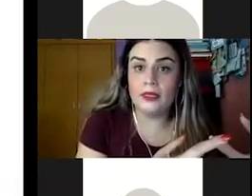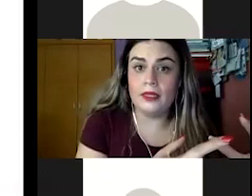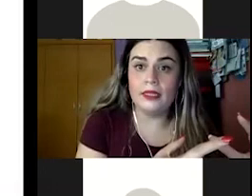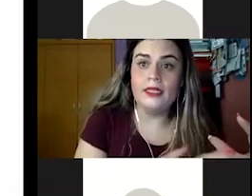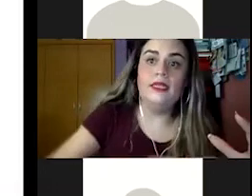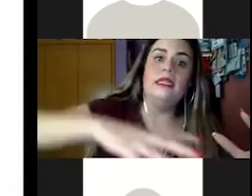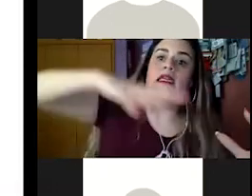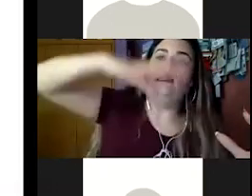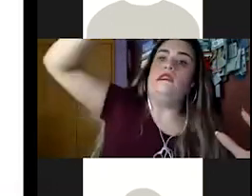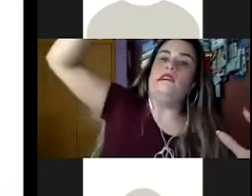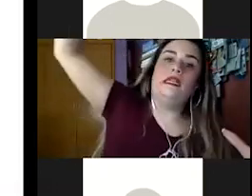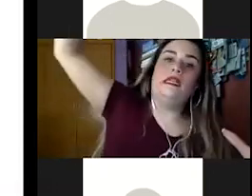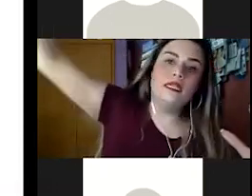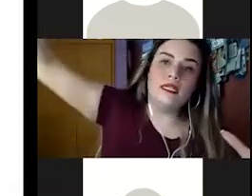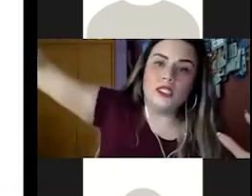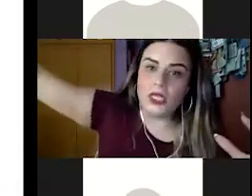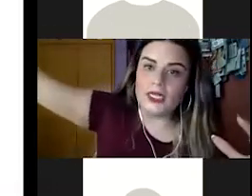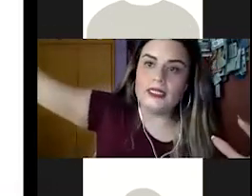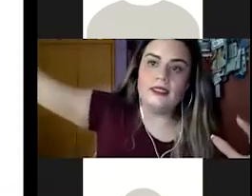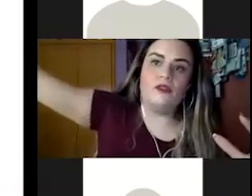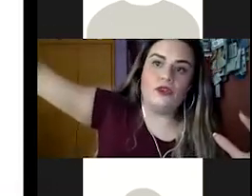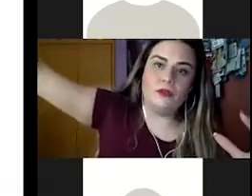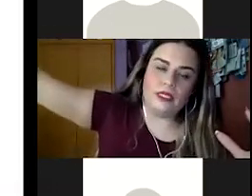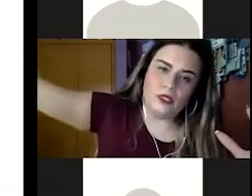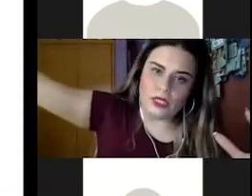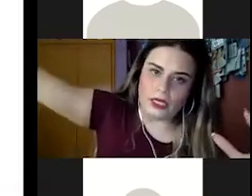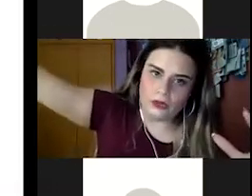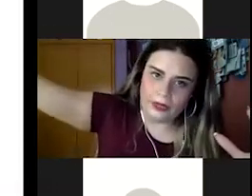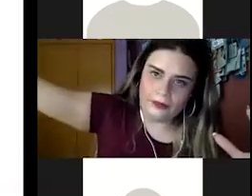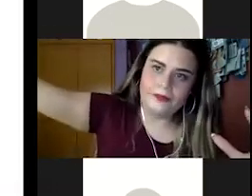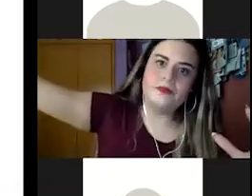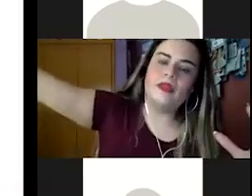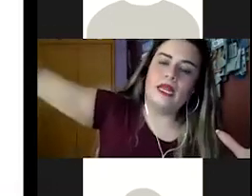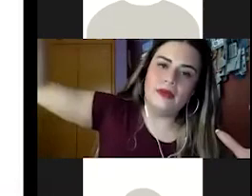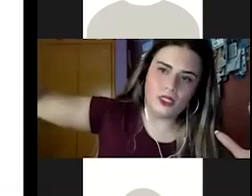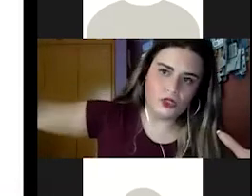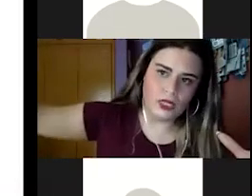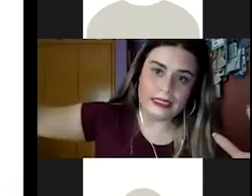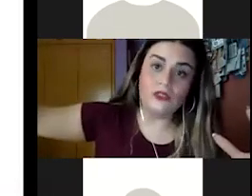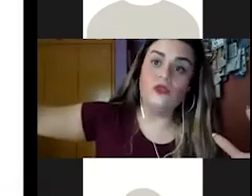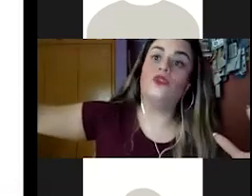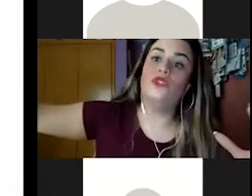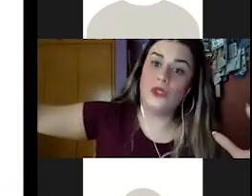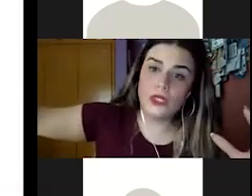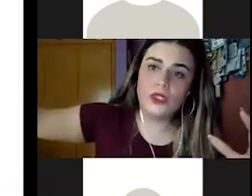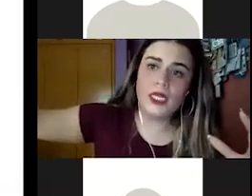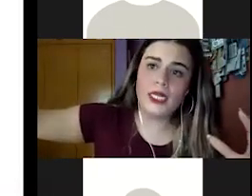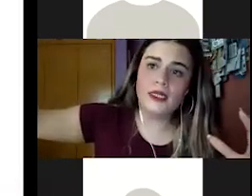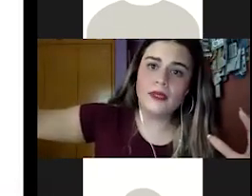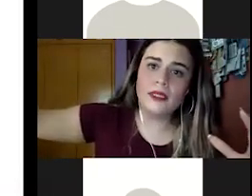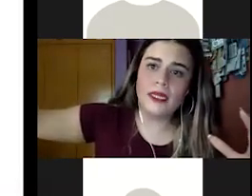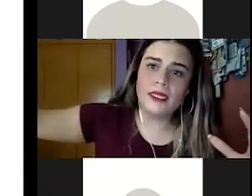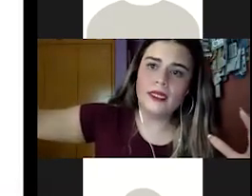2030. Si a nivel internacional existe el Foro Político de Alto Nivel, A nivel nacional existe un Consejo Nacional de